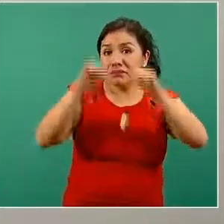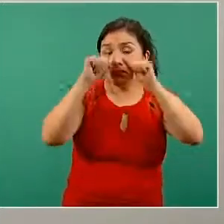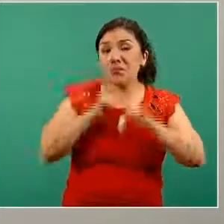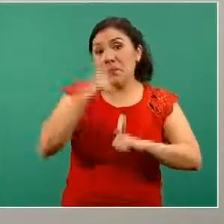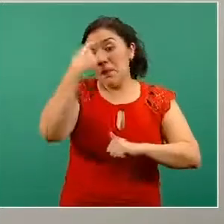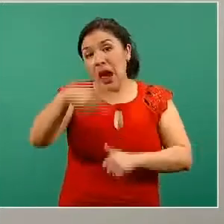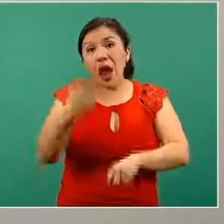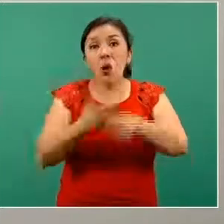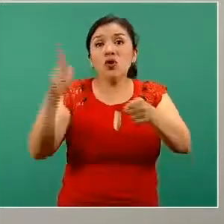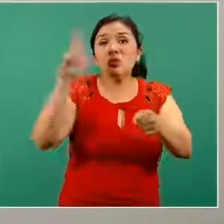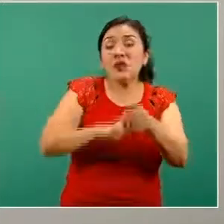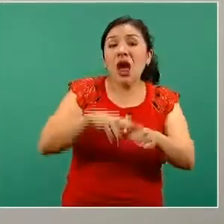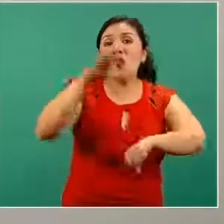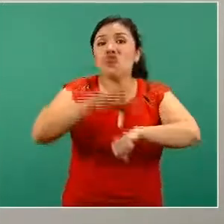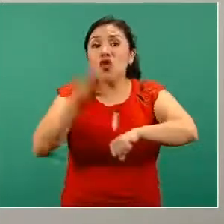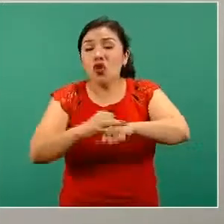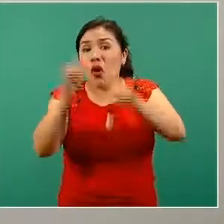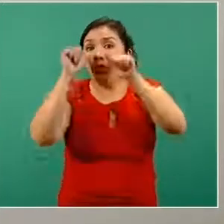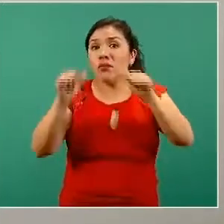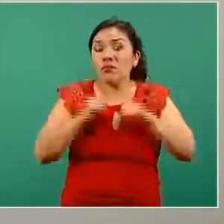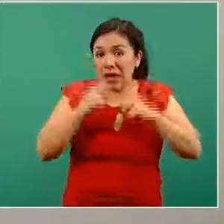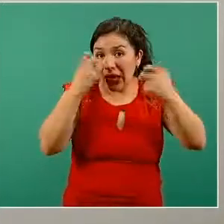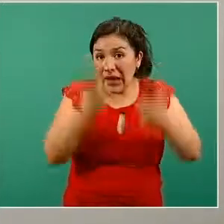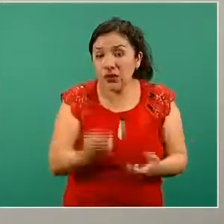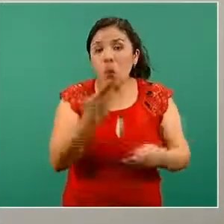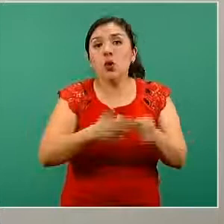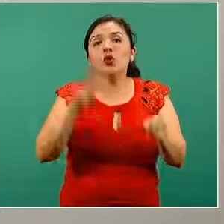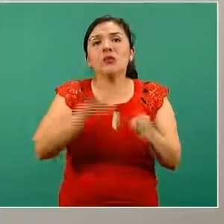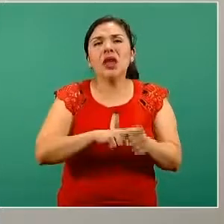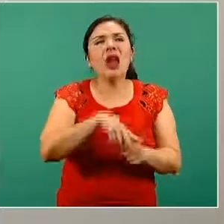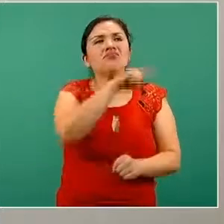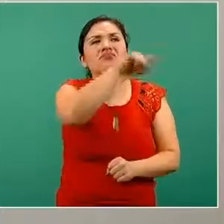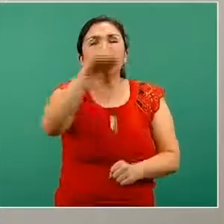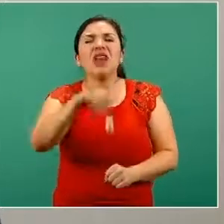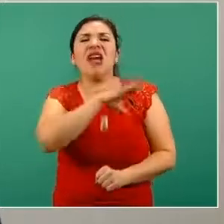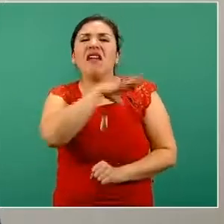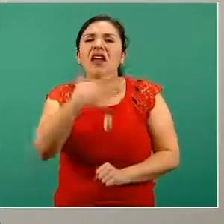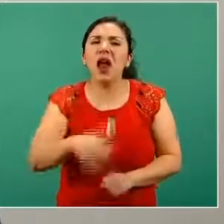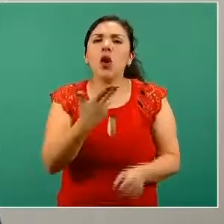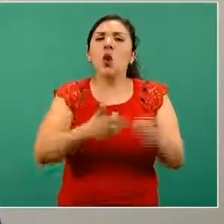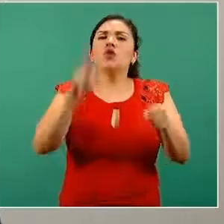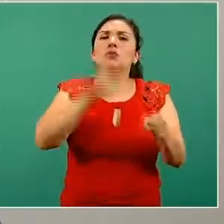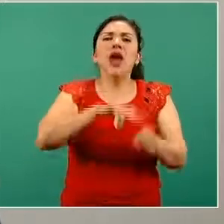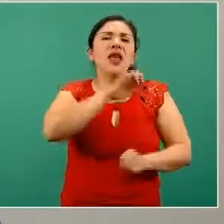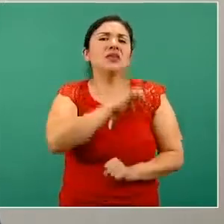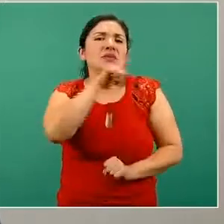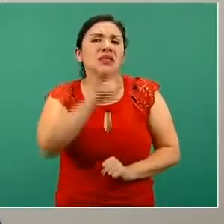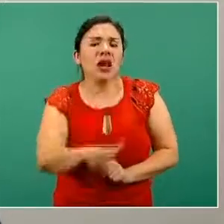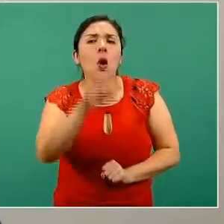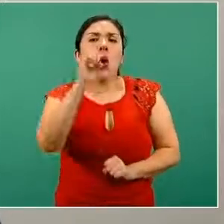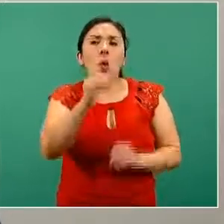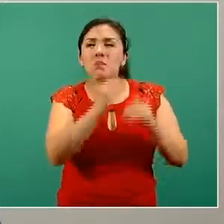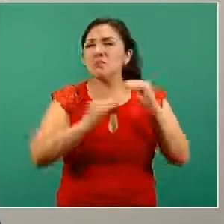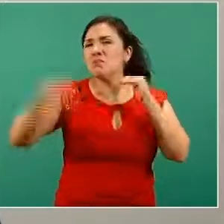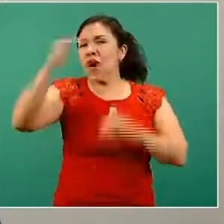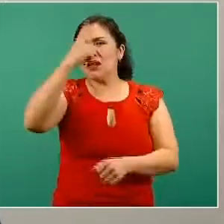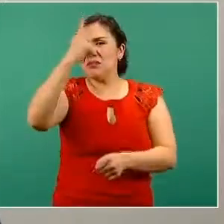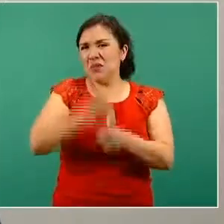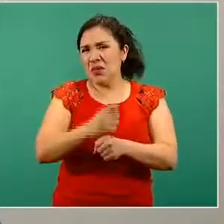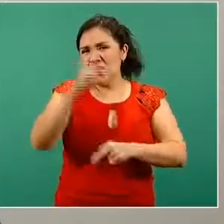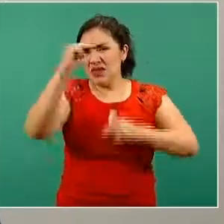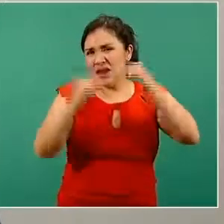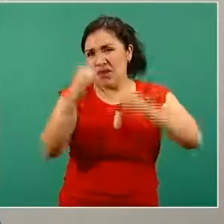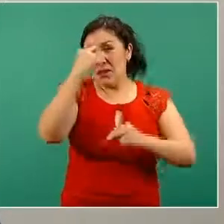y tercer nivel de atención médica, es decir, en los hospitales generales, hospitales de especialidad y de alta especialidad